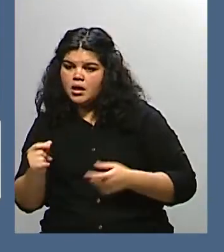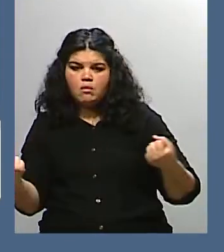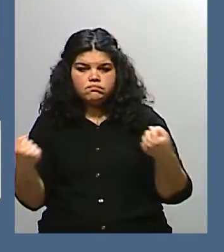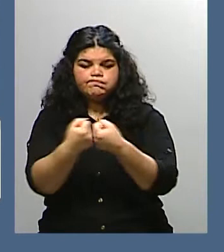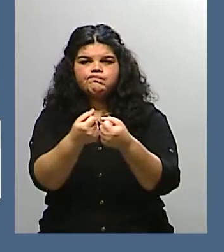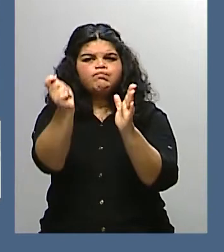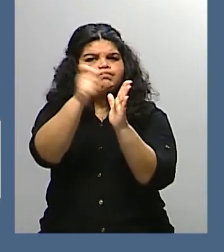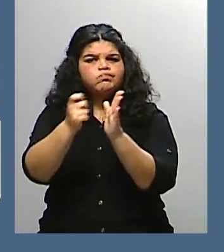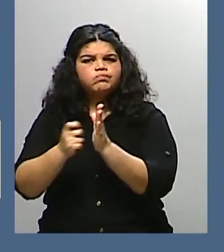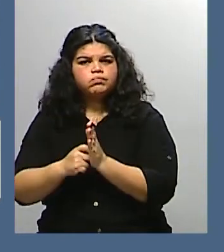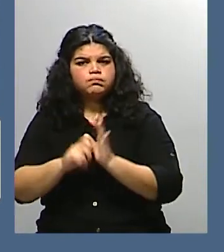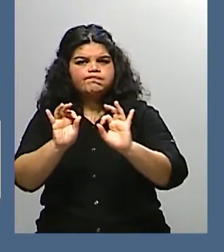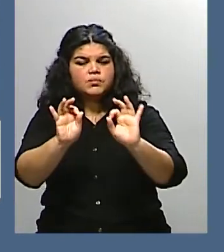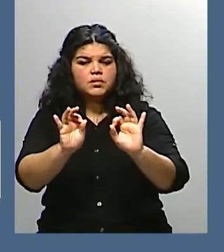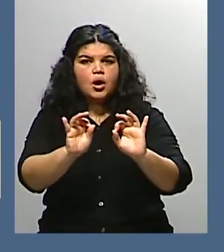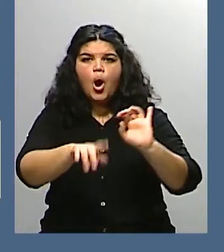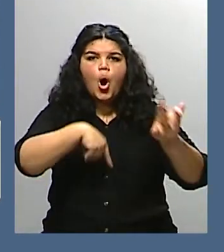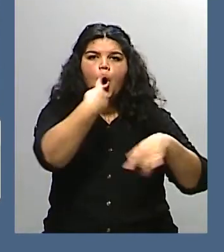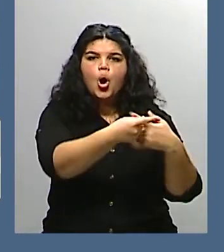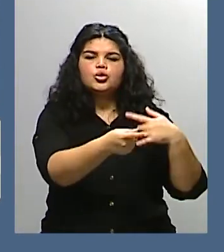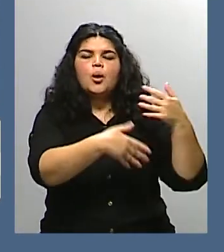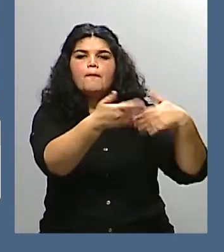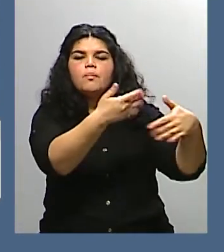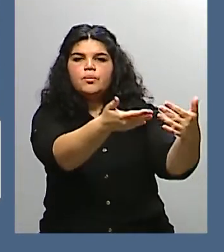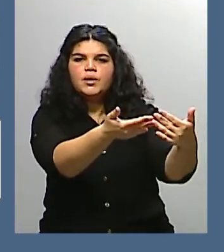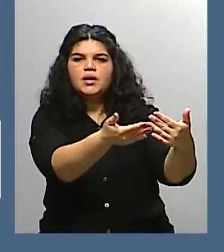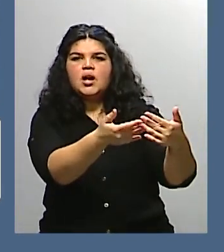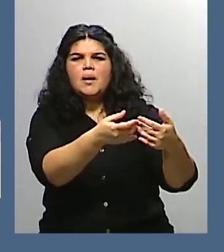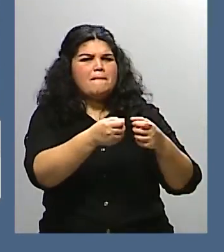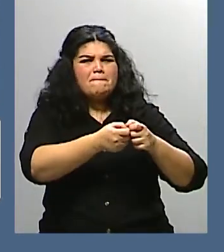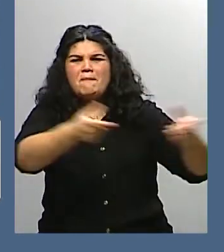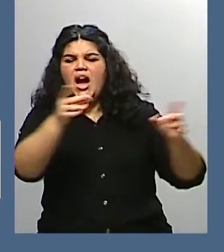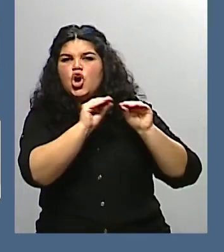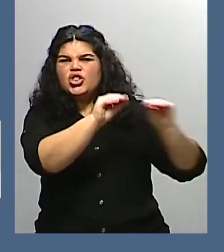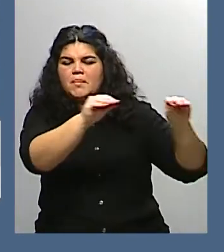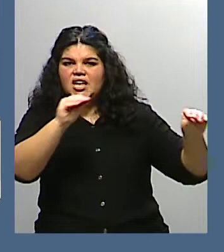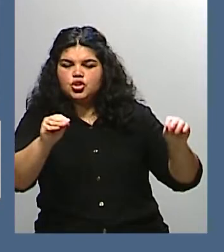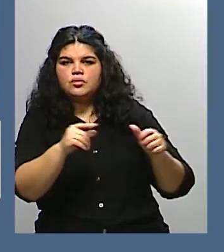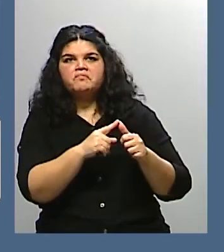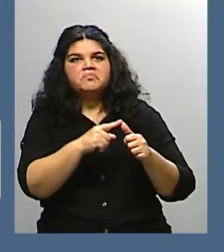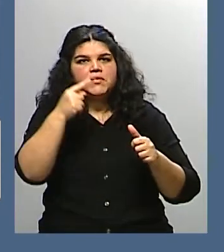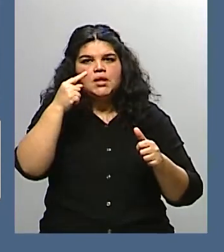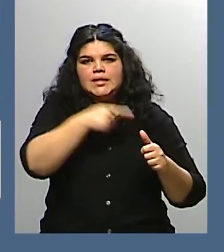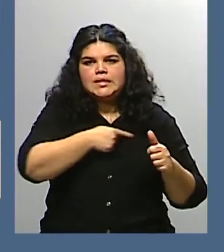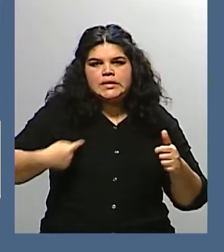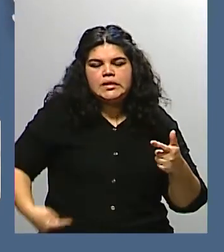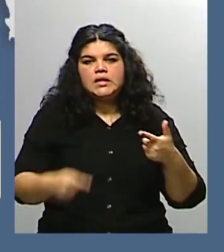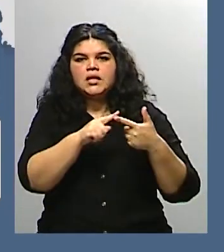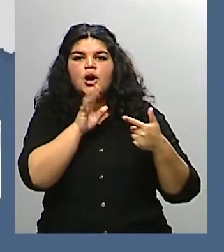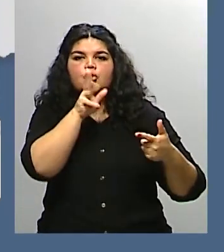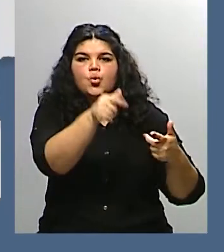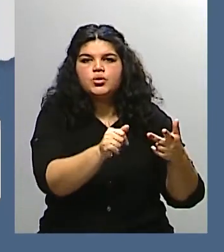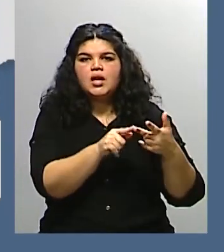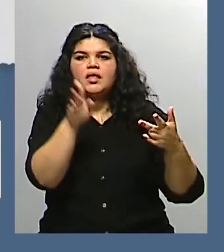más contaminantes no los firman, como el caso de China, Rusia, Estados Unidos, India, y esto